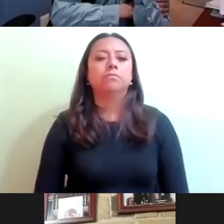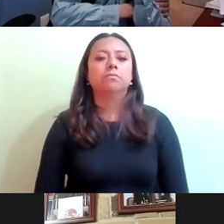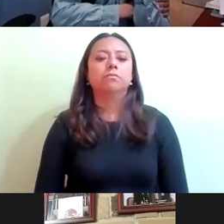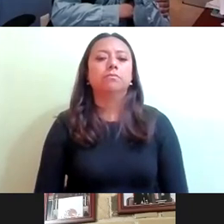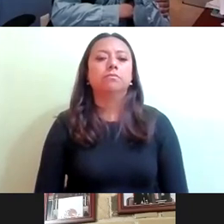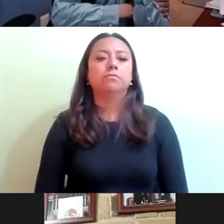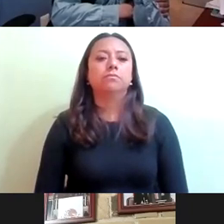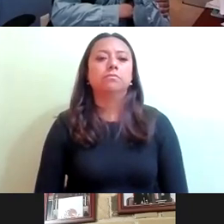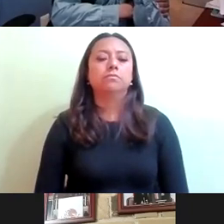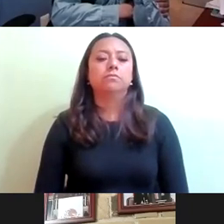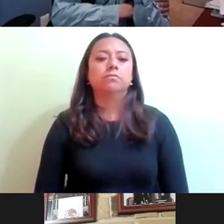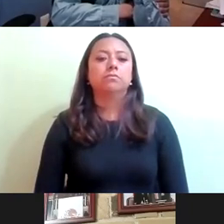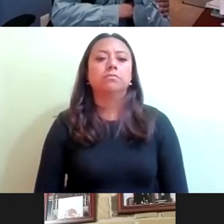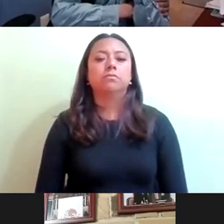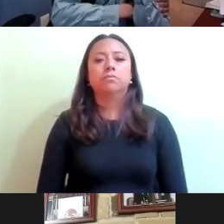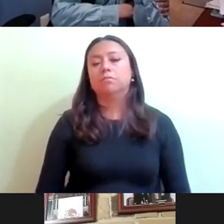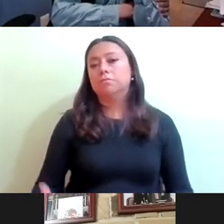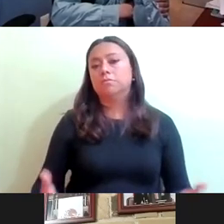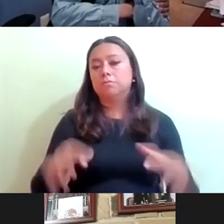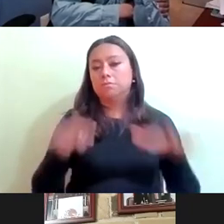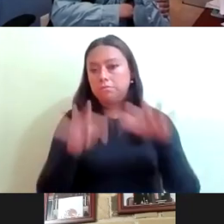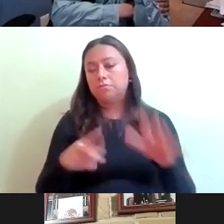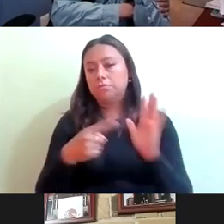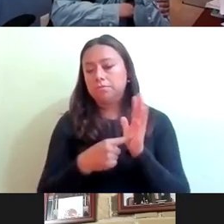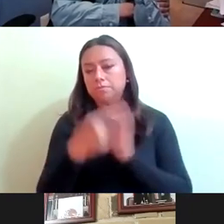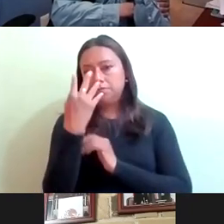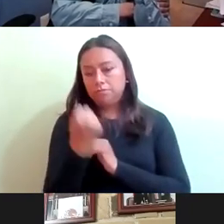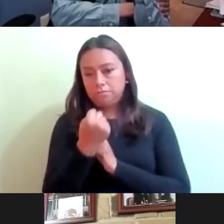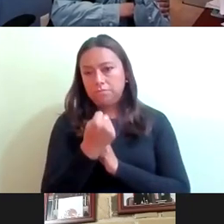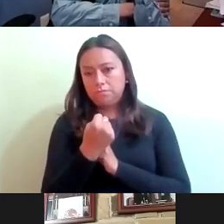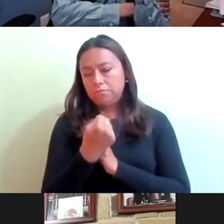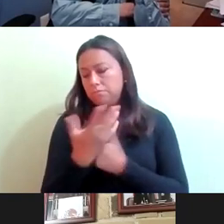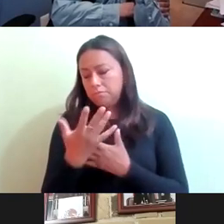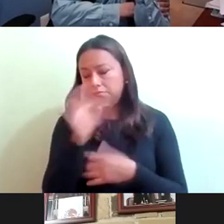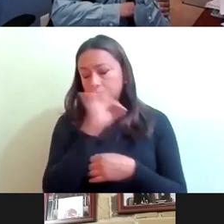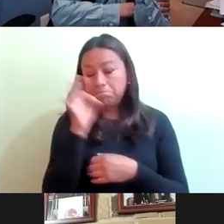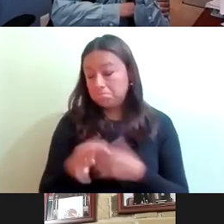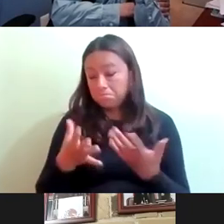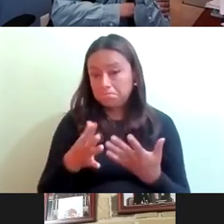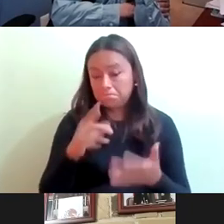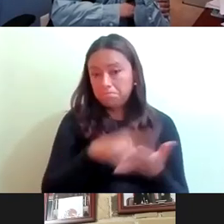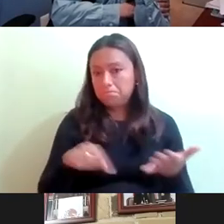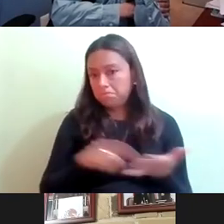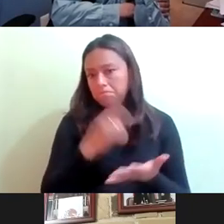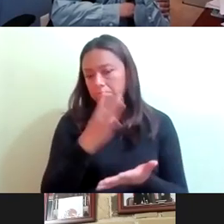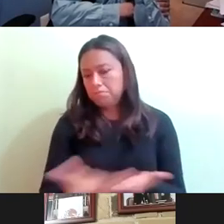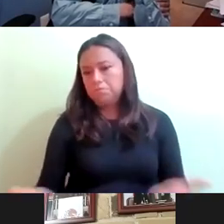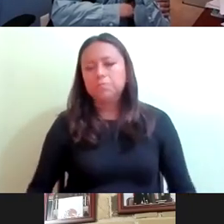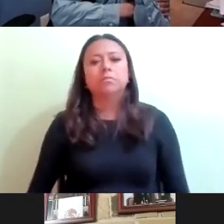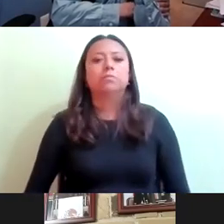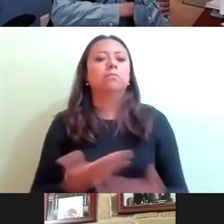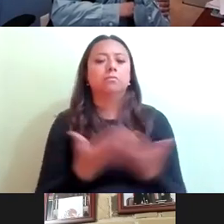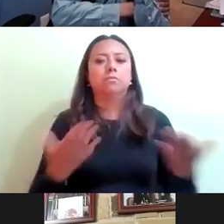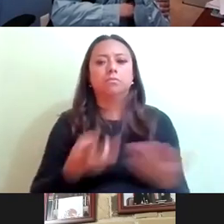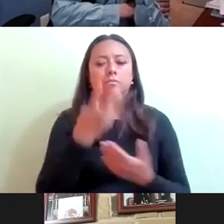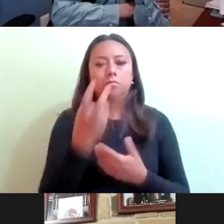porcentaje del 19.20%. Entonces, ¿por qué no se contemplan eso como un anexo del dictamen